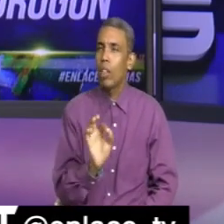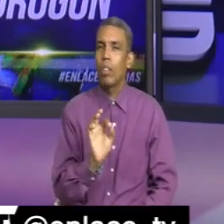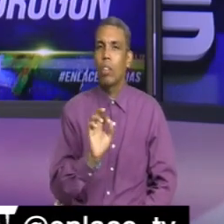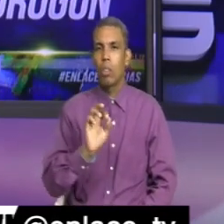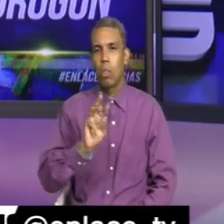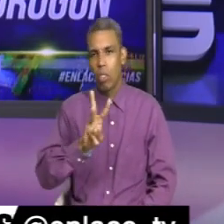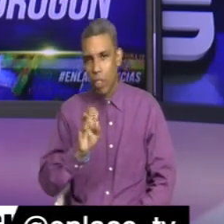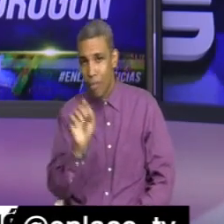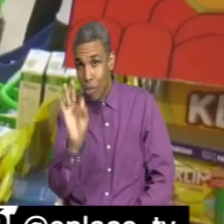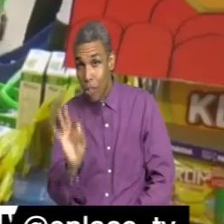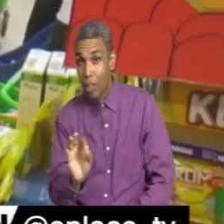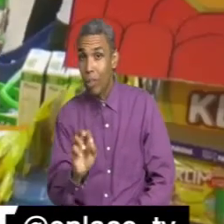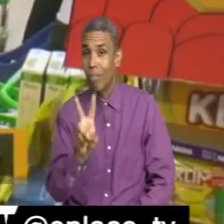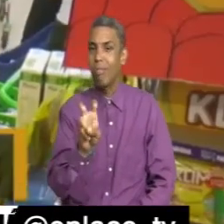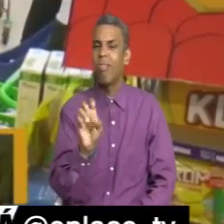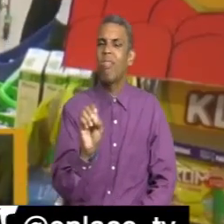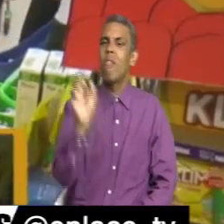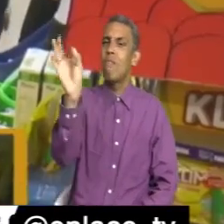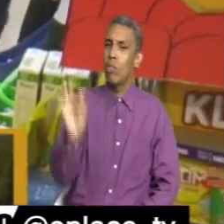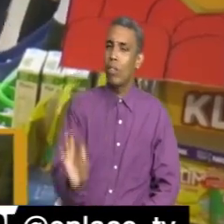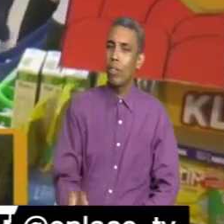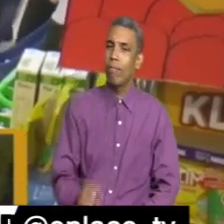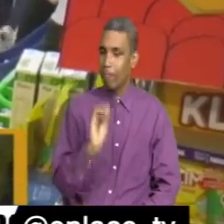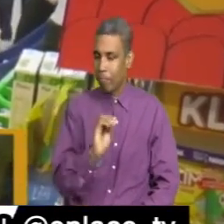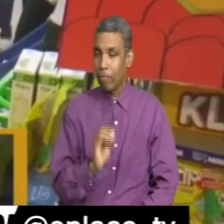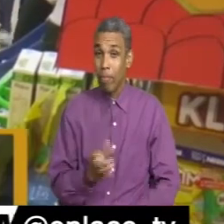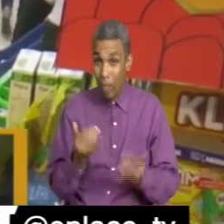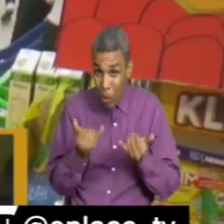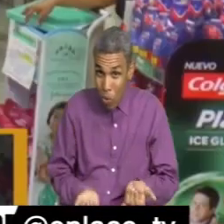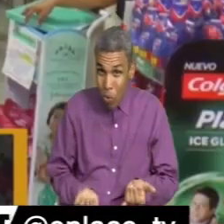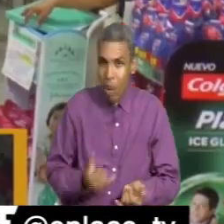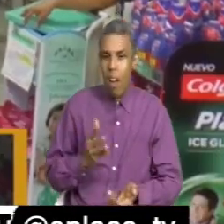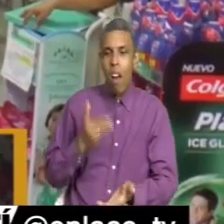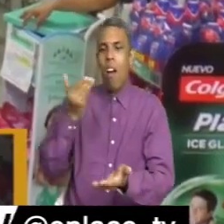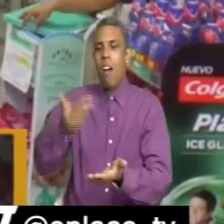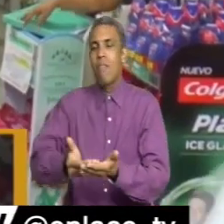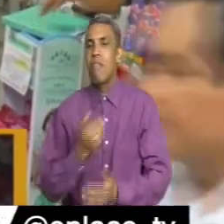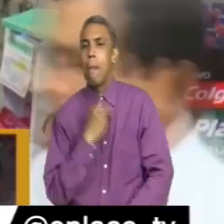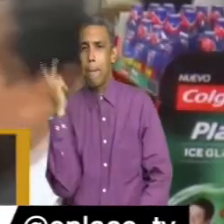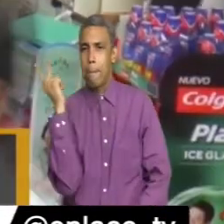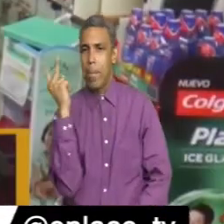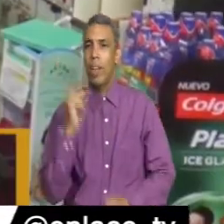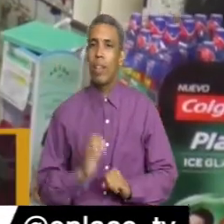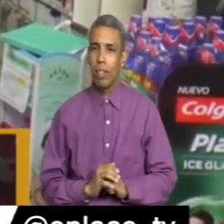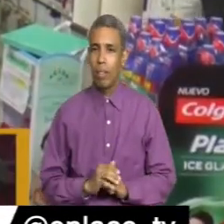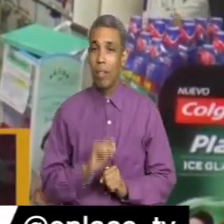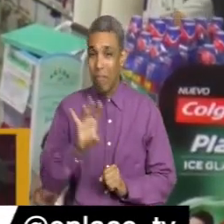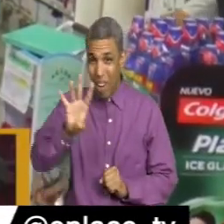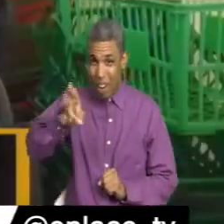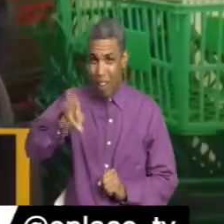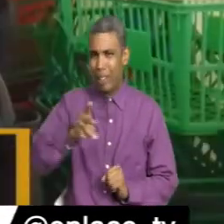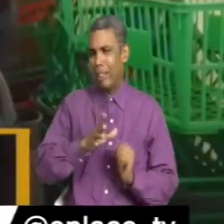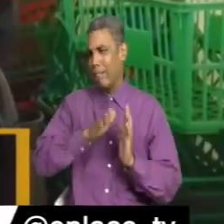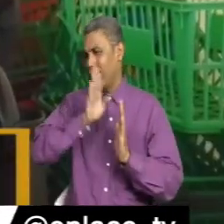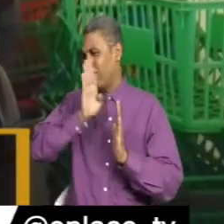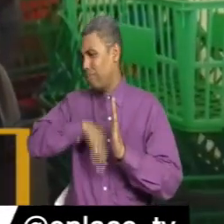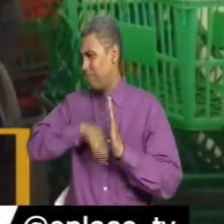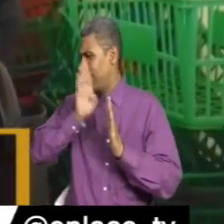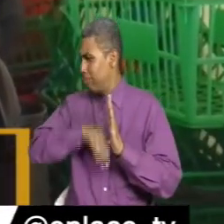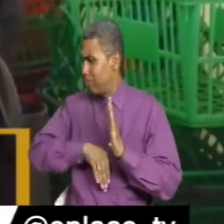productos. A partir de hoy y hasta el próximo viernes, Autoservicio La Quinta está de madrugón. Descuentos desde el 10